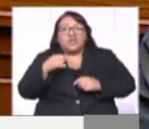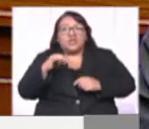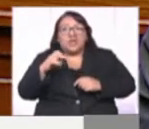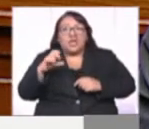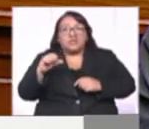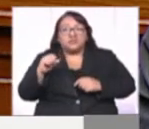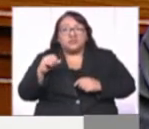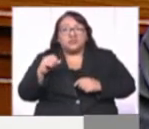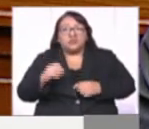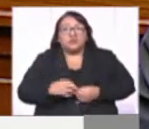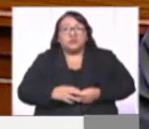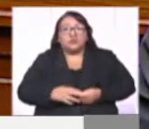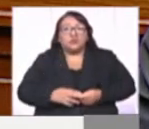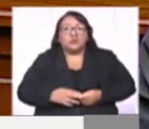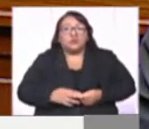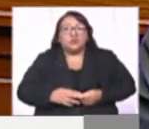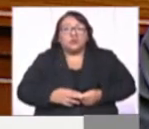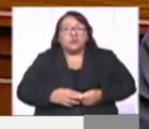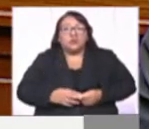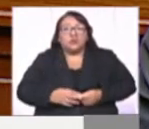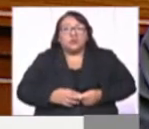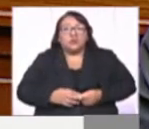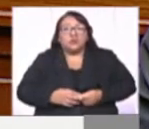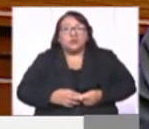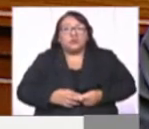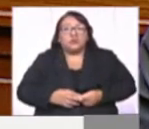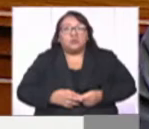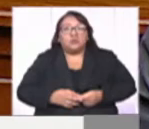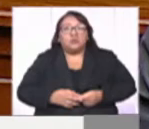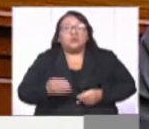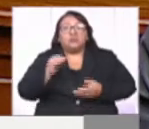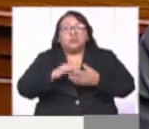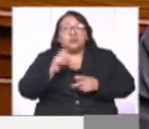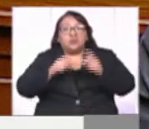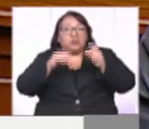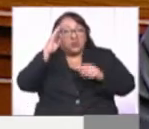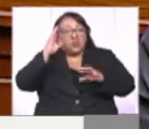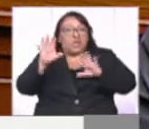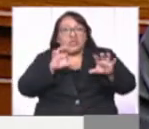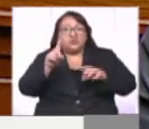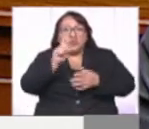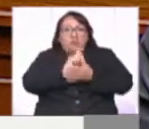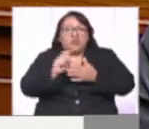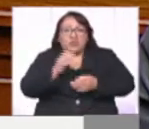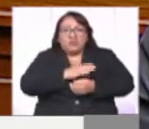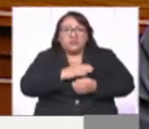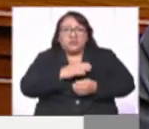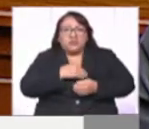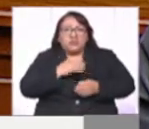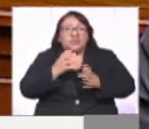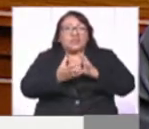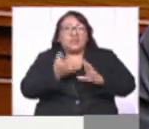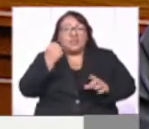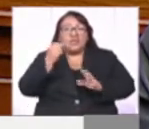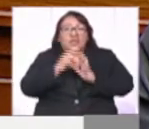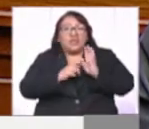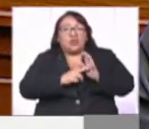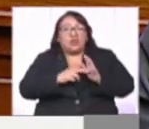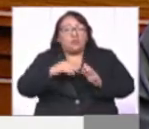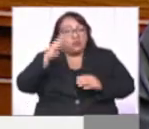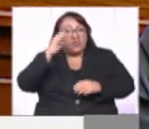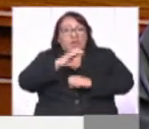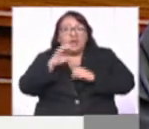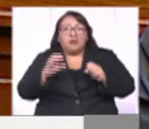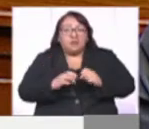Jaén una base de la Policía de Investigación Criminal y más efectivos. Hace un mes retiraron de la región policial